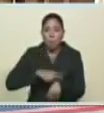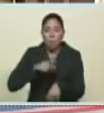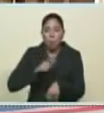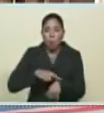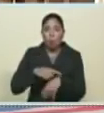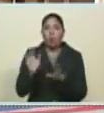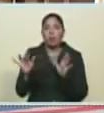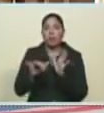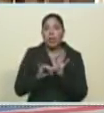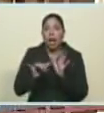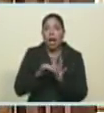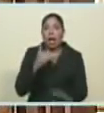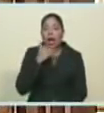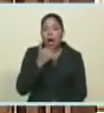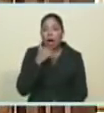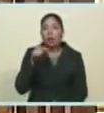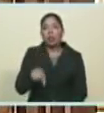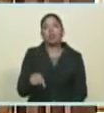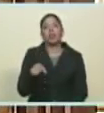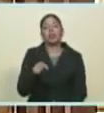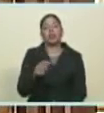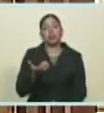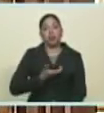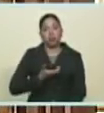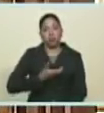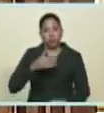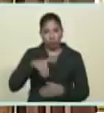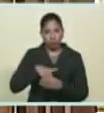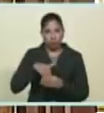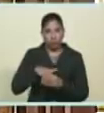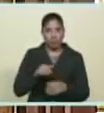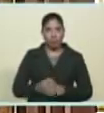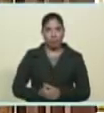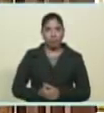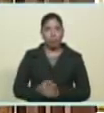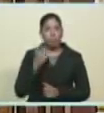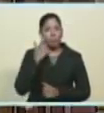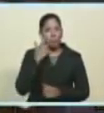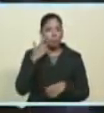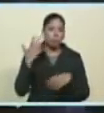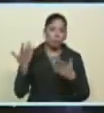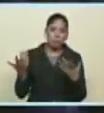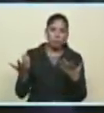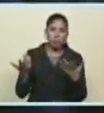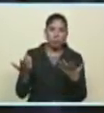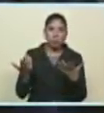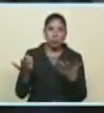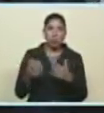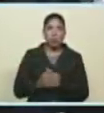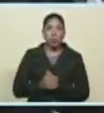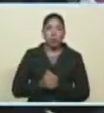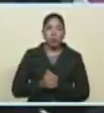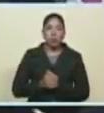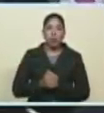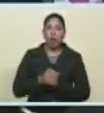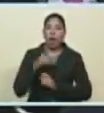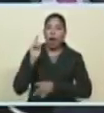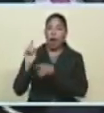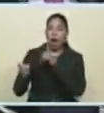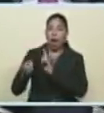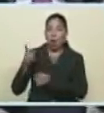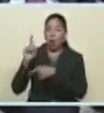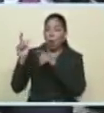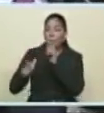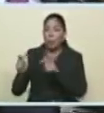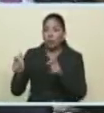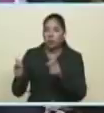alcaldes y alcaldesas. Y aparecen en el escenario las voces de quienes están